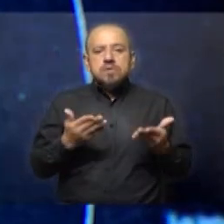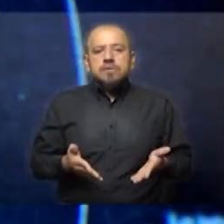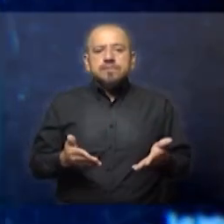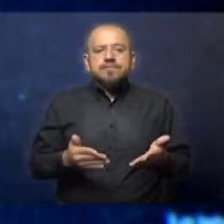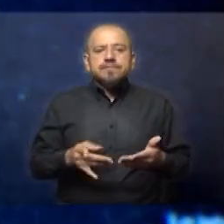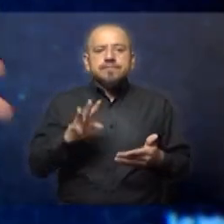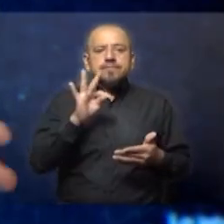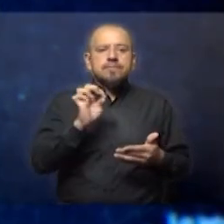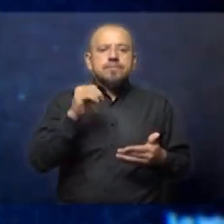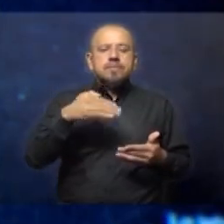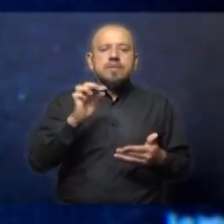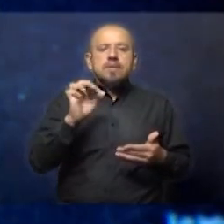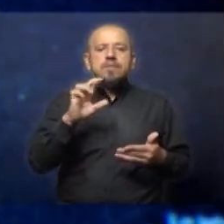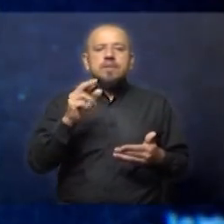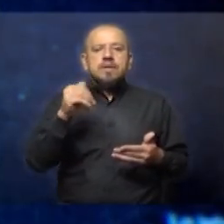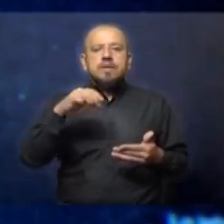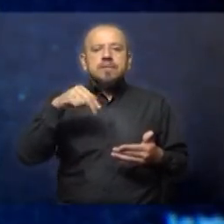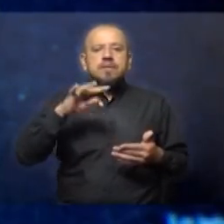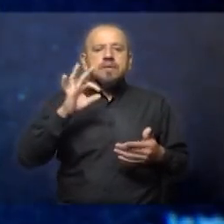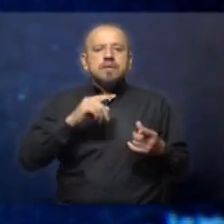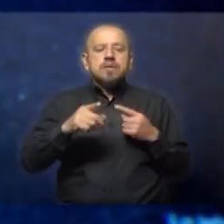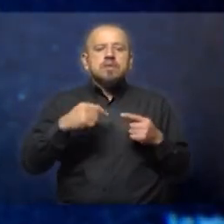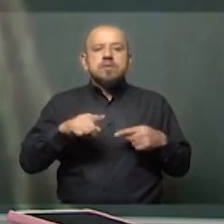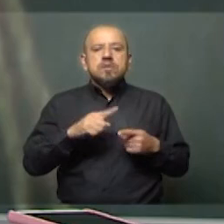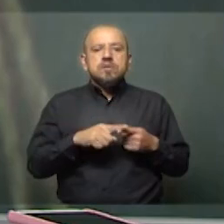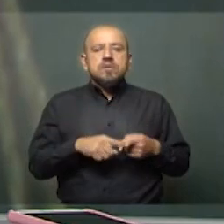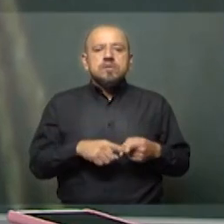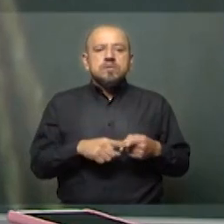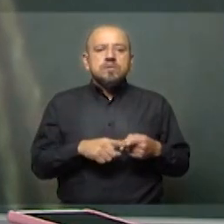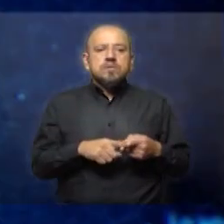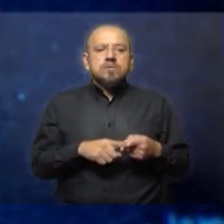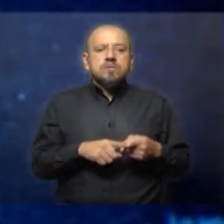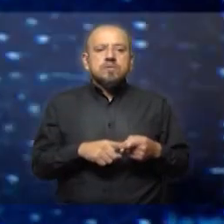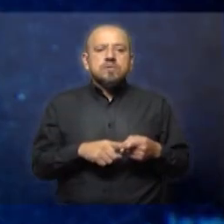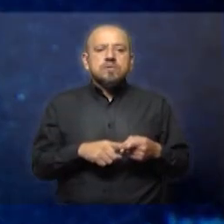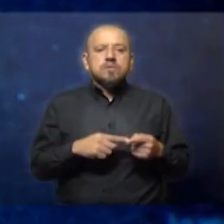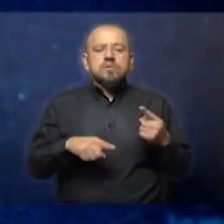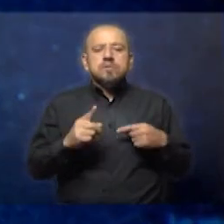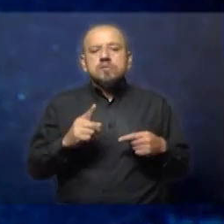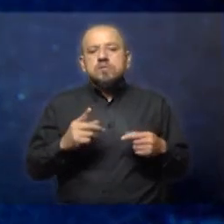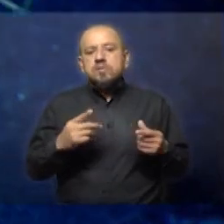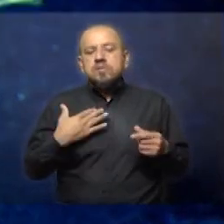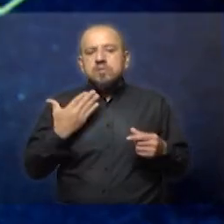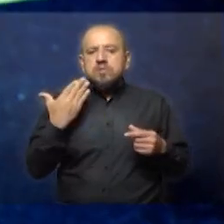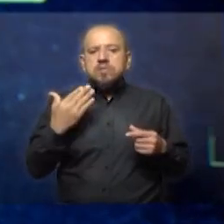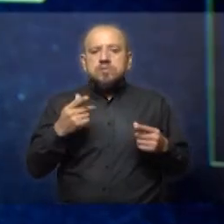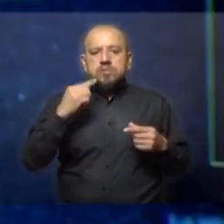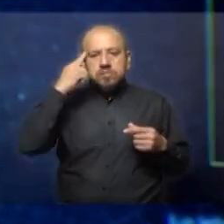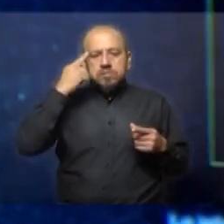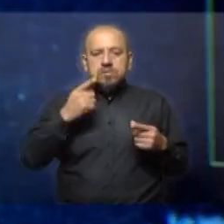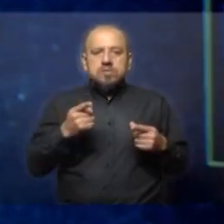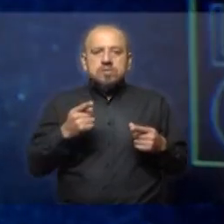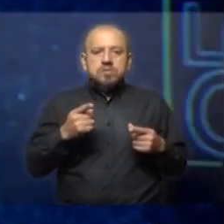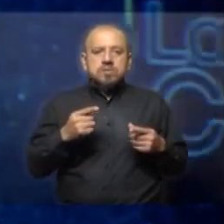temperamento era modelo de un hombre moderado pero también por convicción no valoraba tanto el pensar ponderado